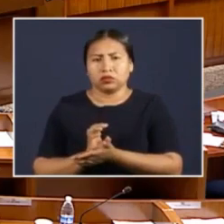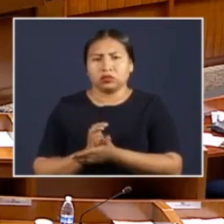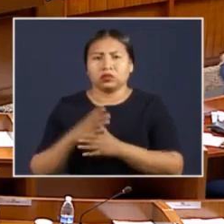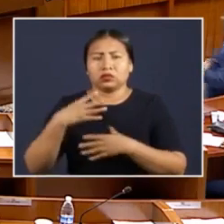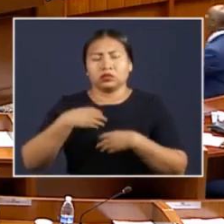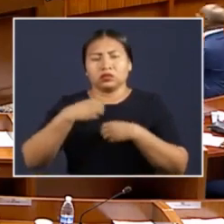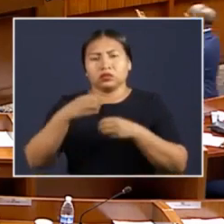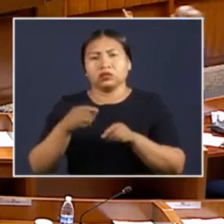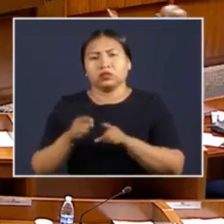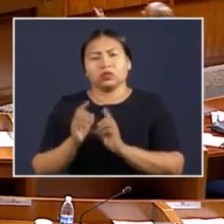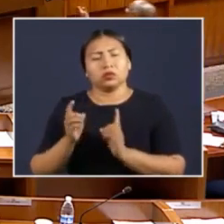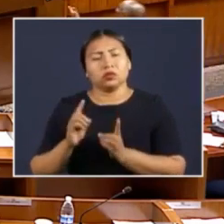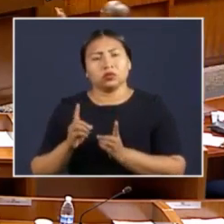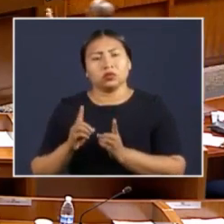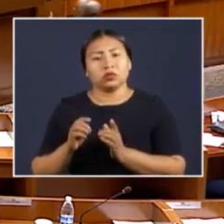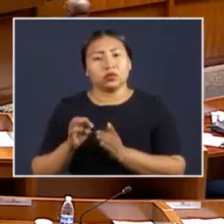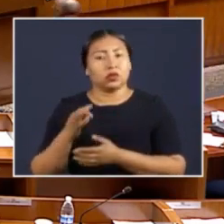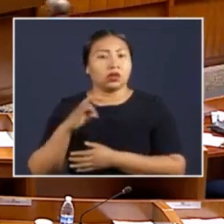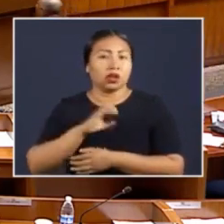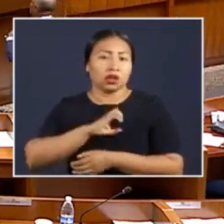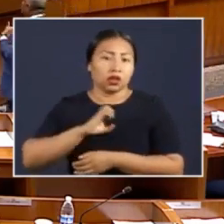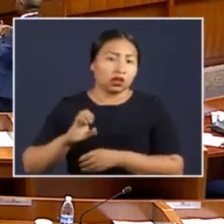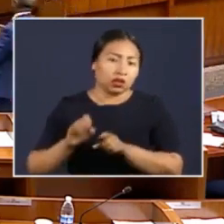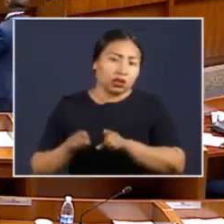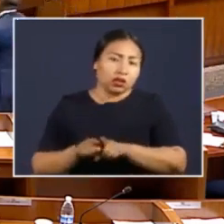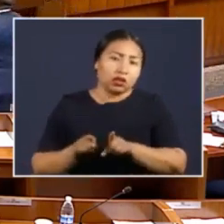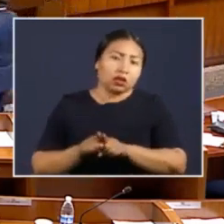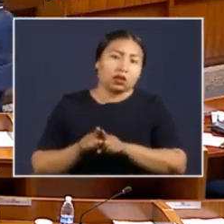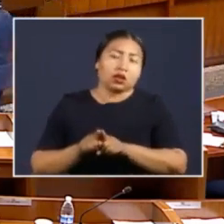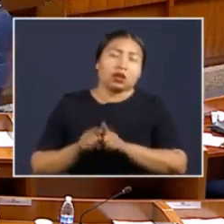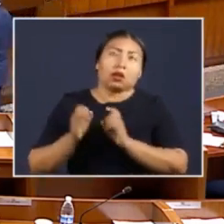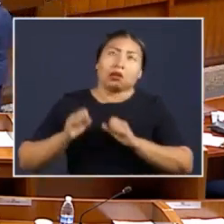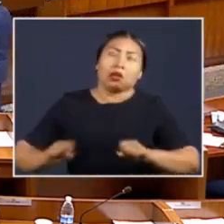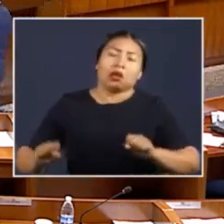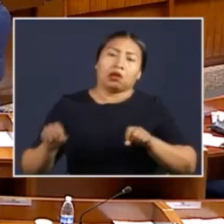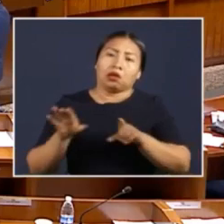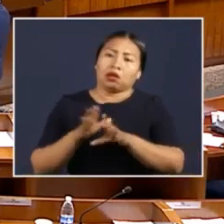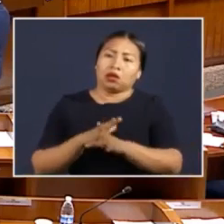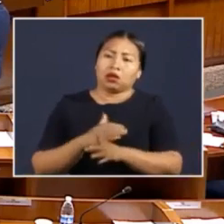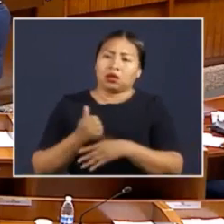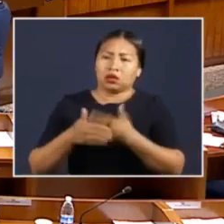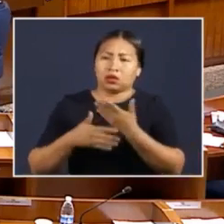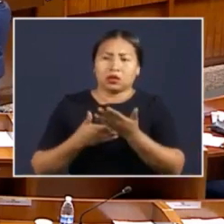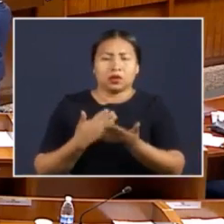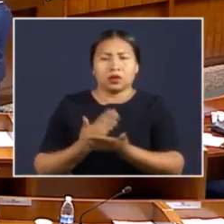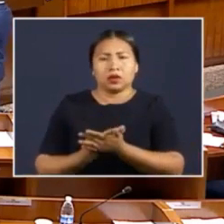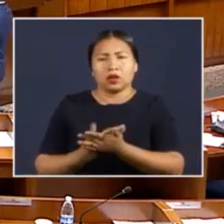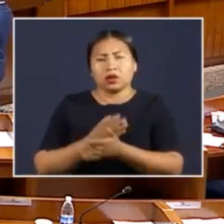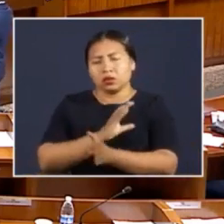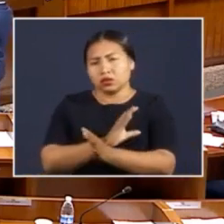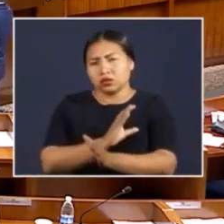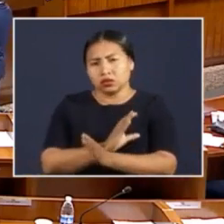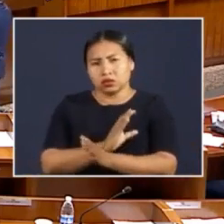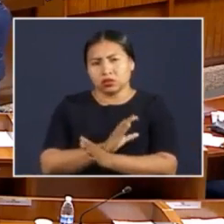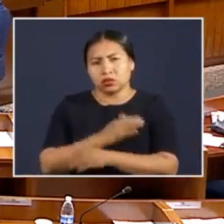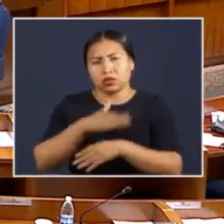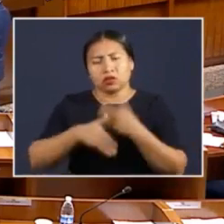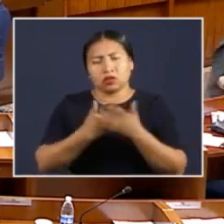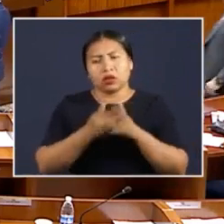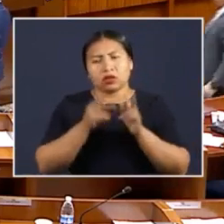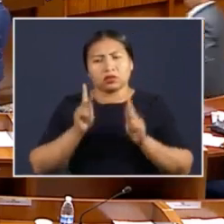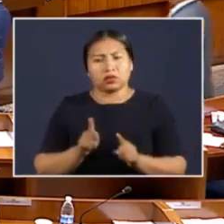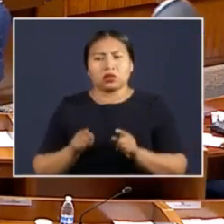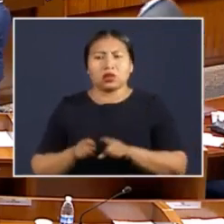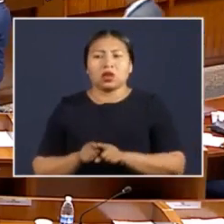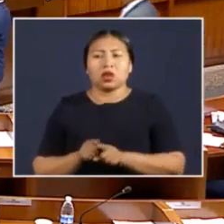en donde la ética sea prioridad y se garantice también todo lo que es la seguridad para todos esto es de acuerdo